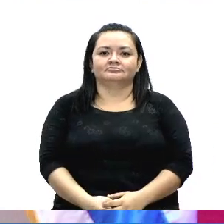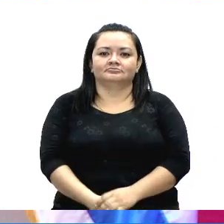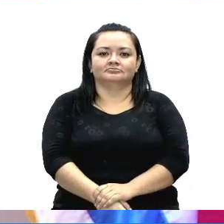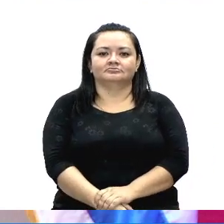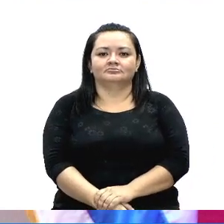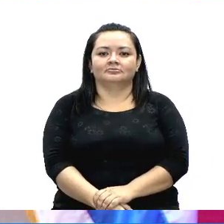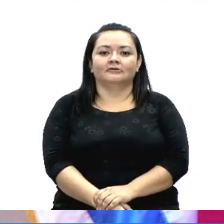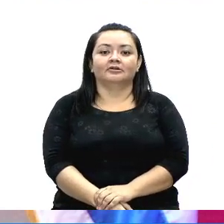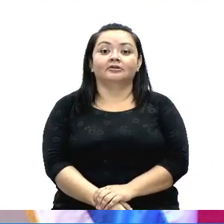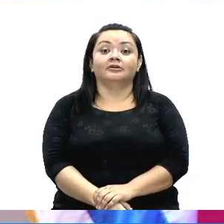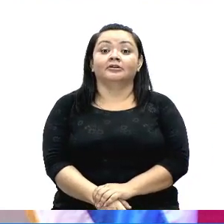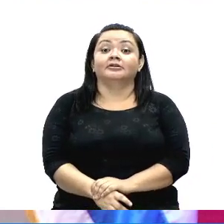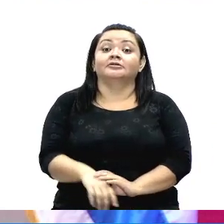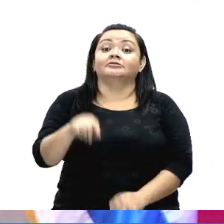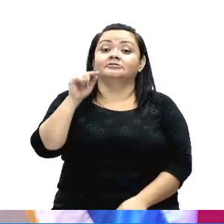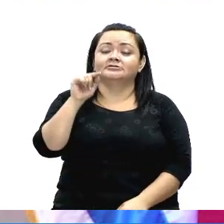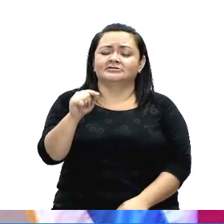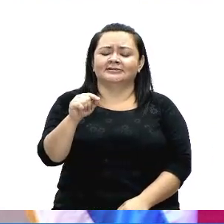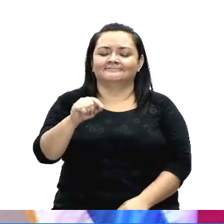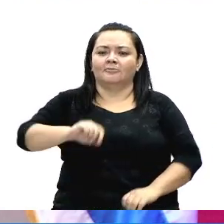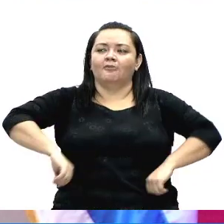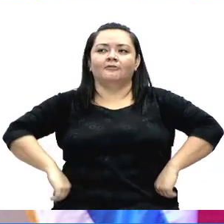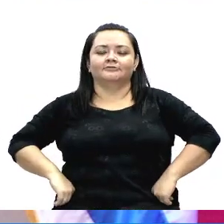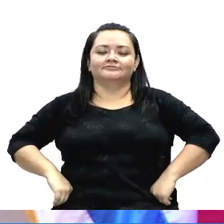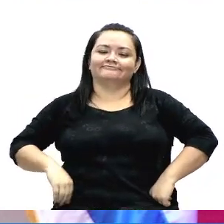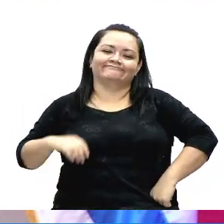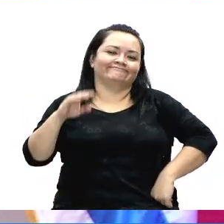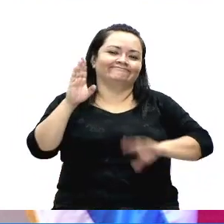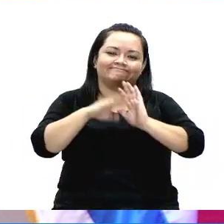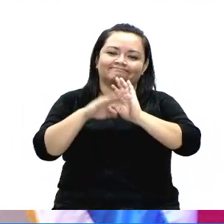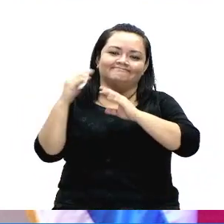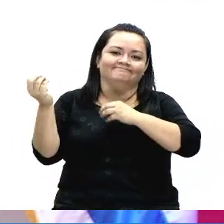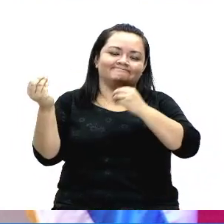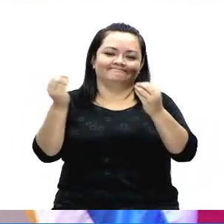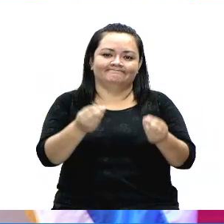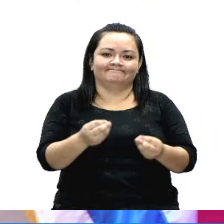porque el que reniega hermano es el que menos se le da